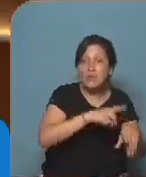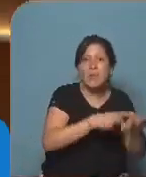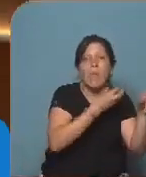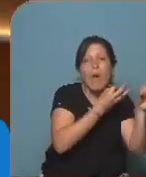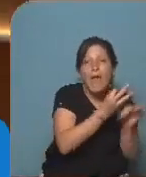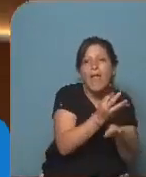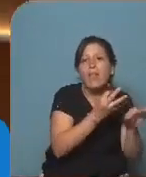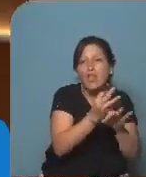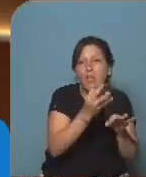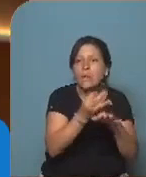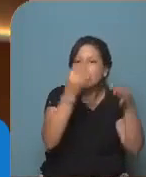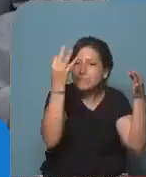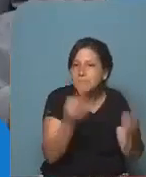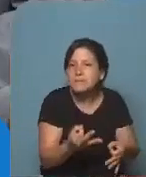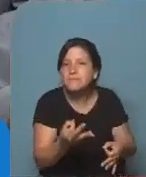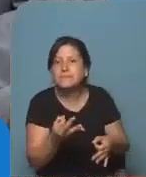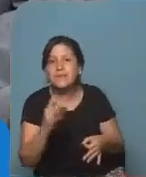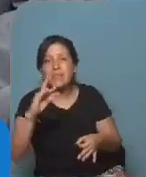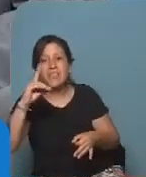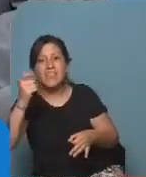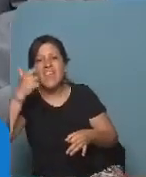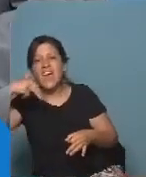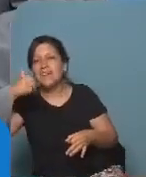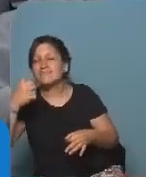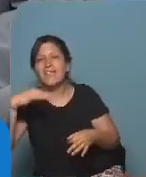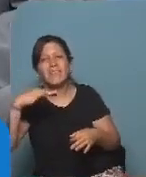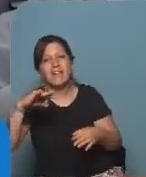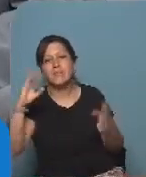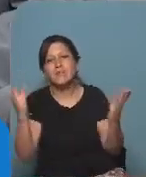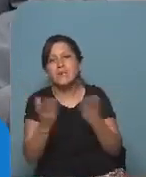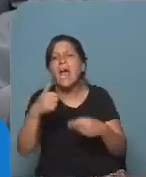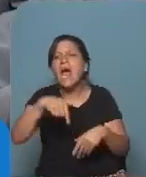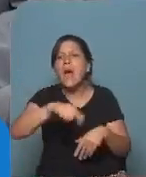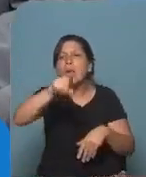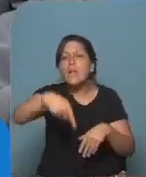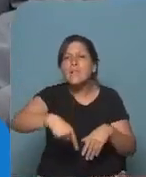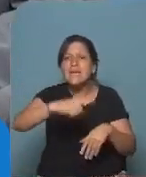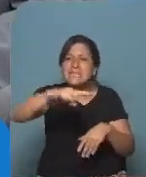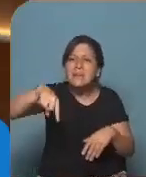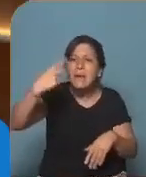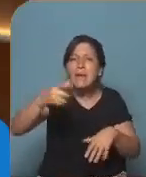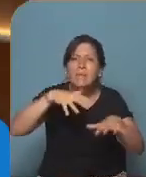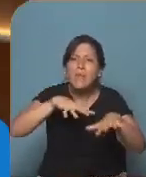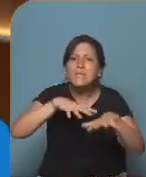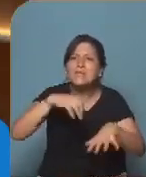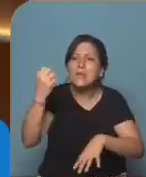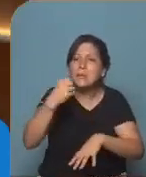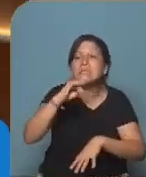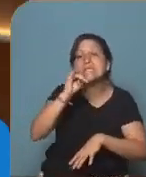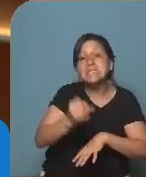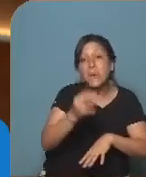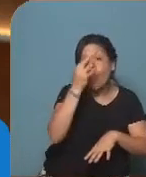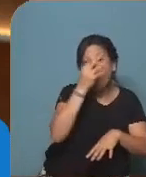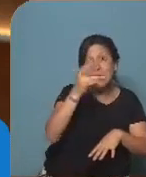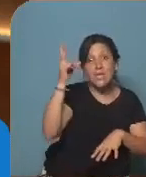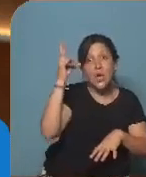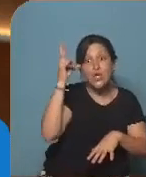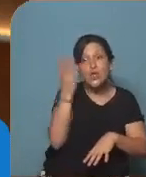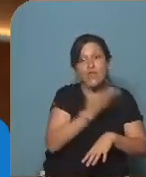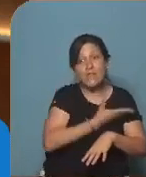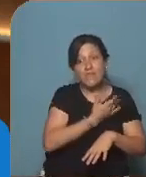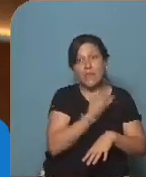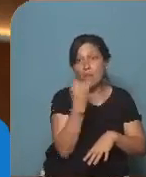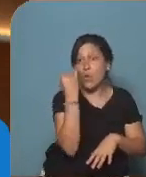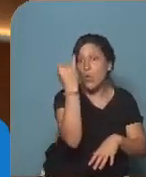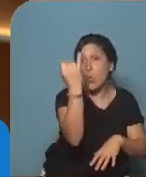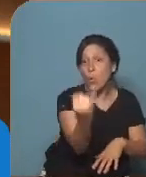educarlos correctamente. Diana, tenemos que cerrar, pero sé que hay una movilización importante la semana que viene. ¿De qué se trata? Sí, es el 28 de febrero, es decir, el jueves que